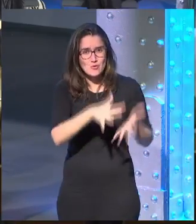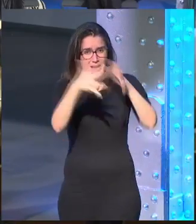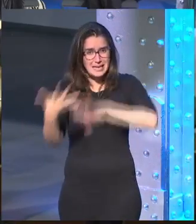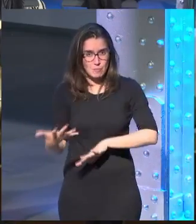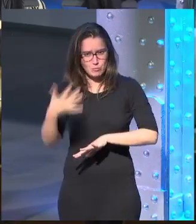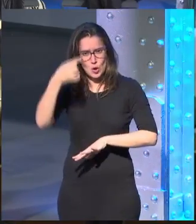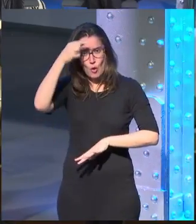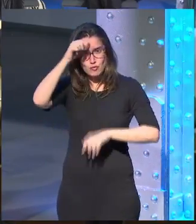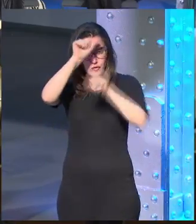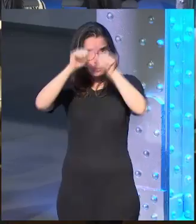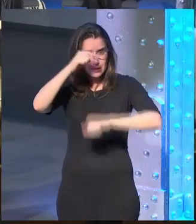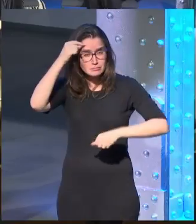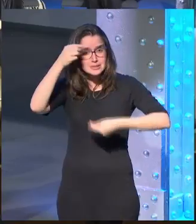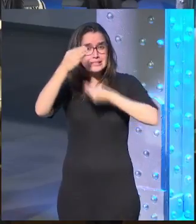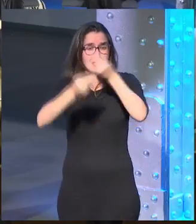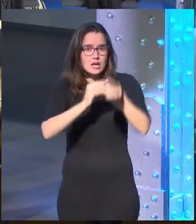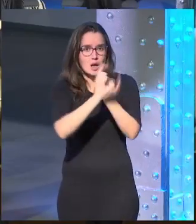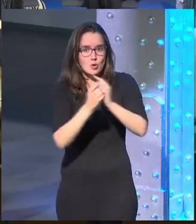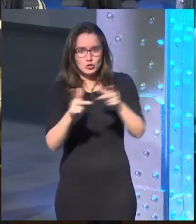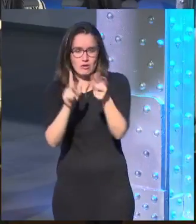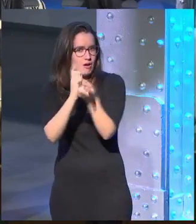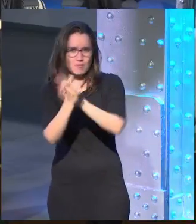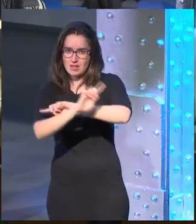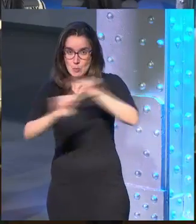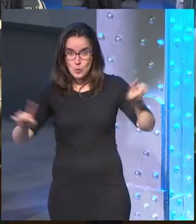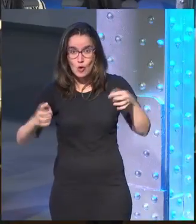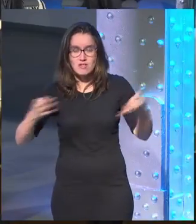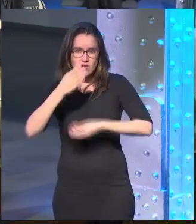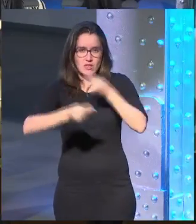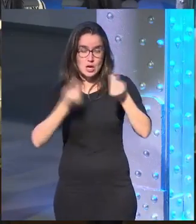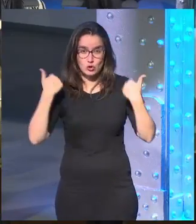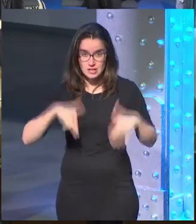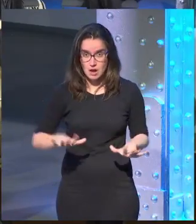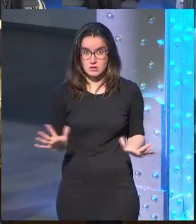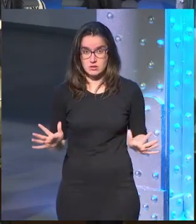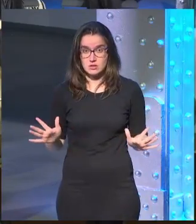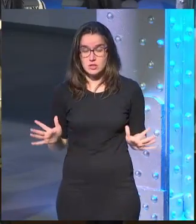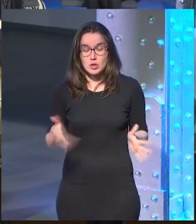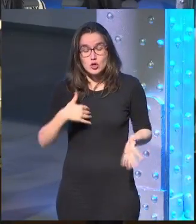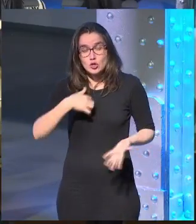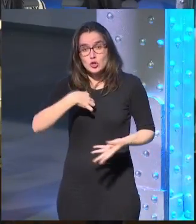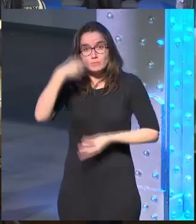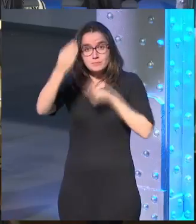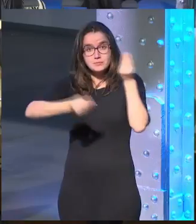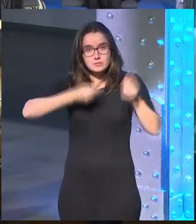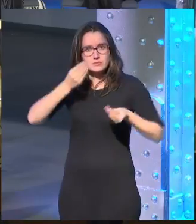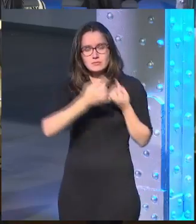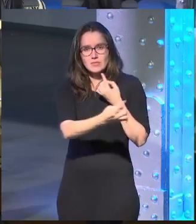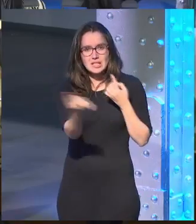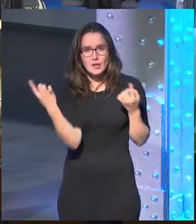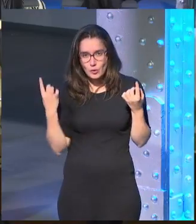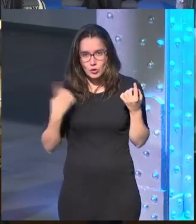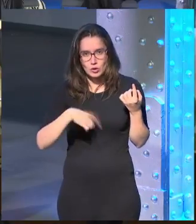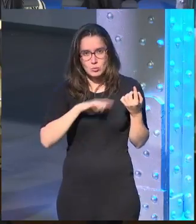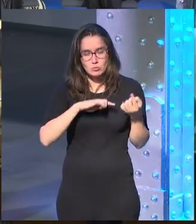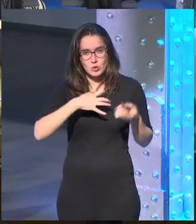mente, no empezará a cambiar la sociedad, y tenemos que hacerlo. Y bueno, yo creo que es, cada uno de nosotros